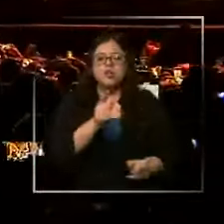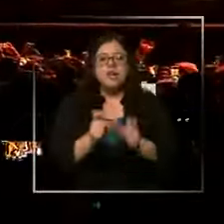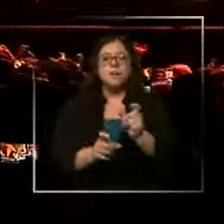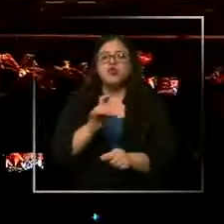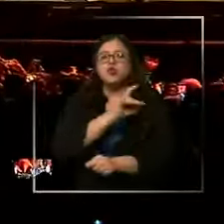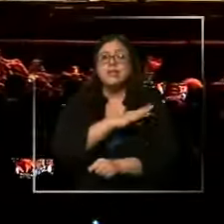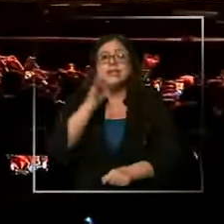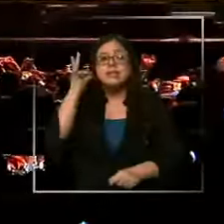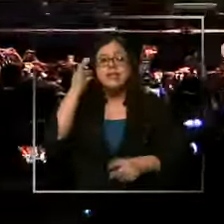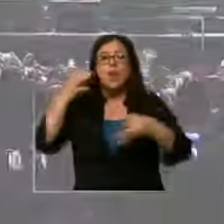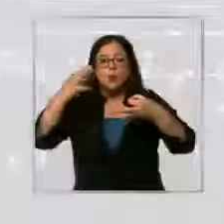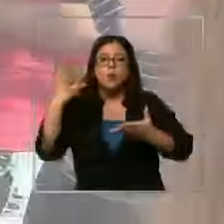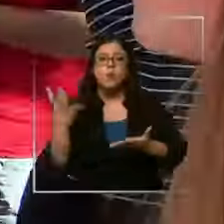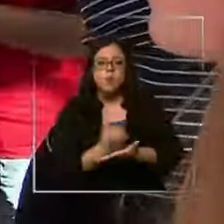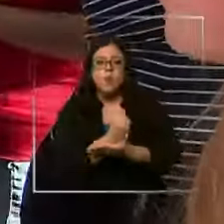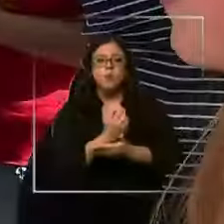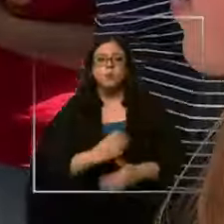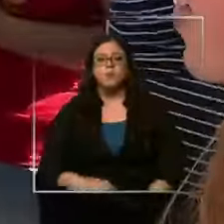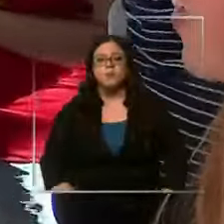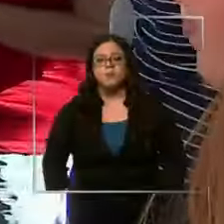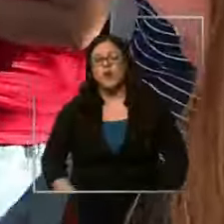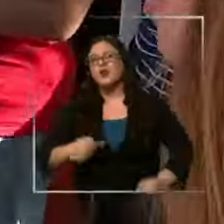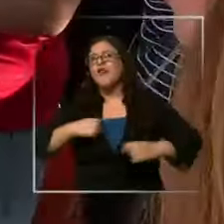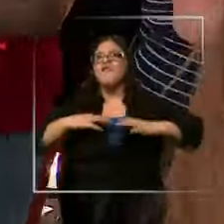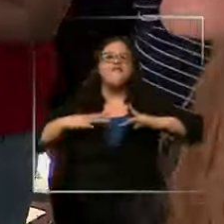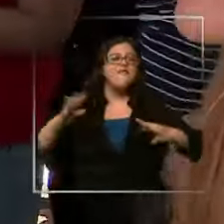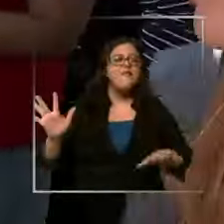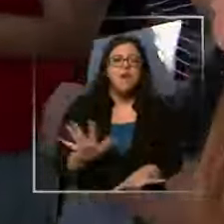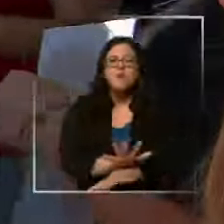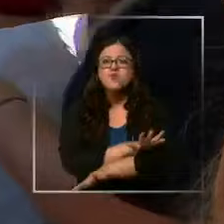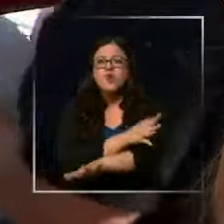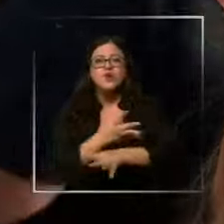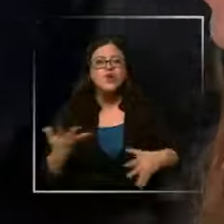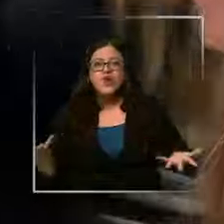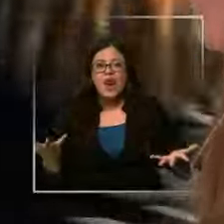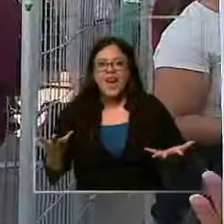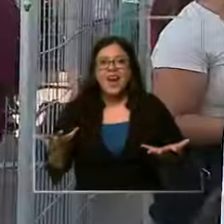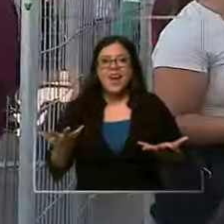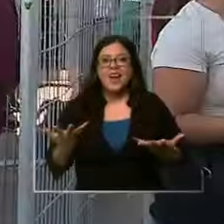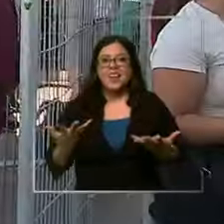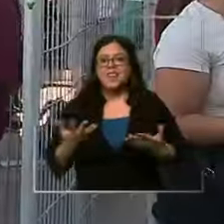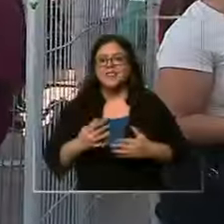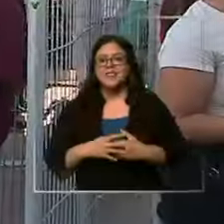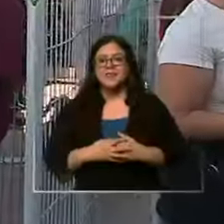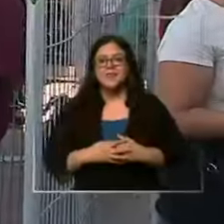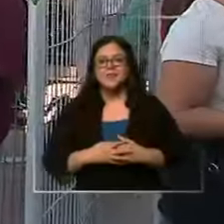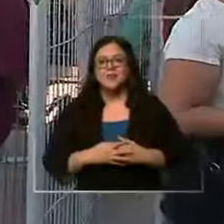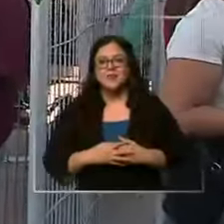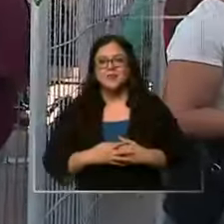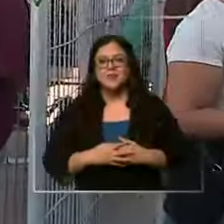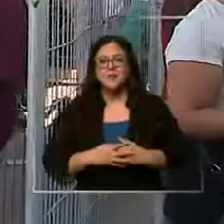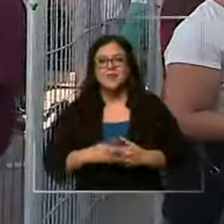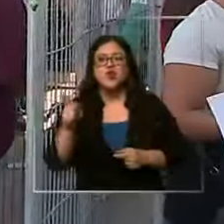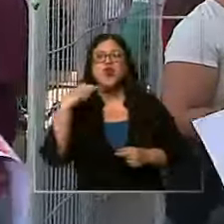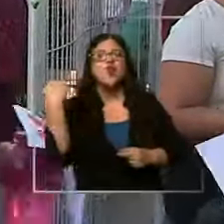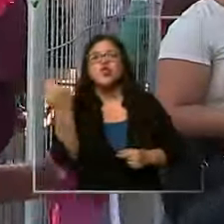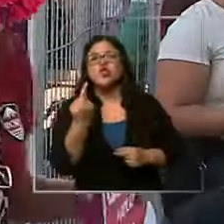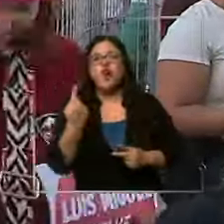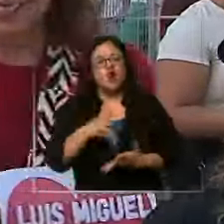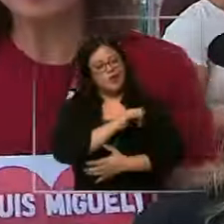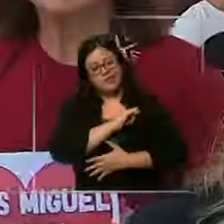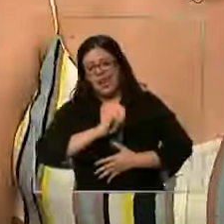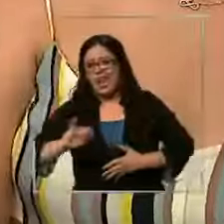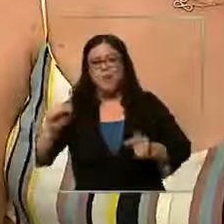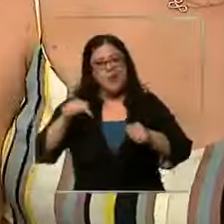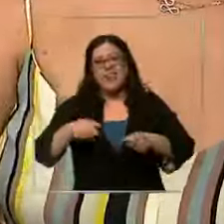a punta de éxitos. Oh, estoy feliz, súper emocionada, no caigo de emoción. Con todo, a ver, somos los incondicionales, así que tenemos